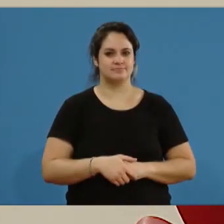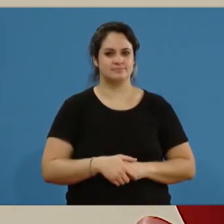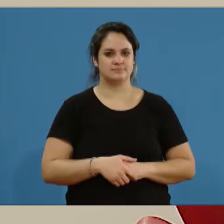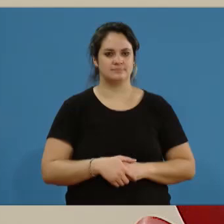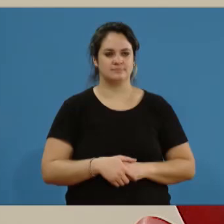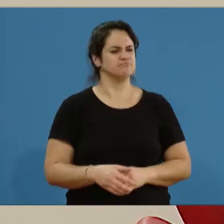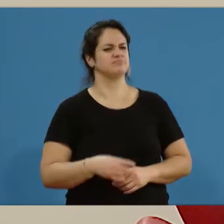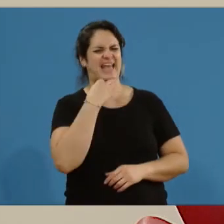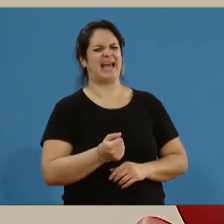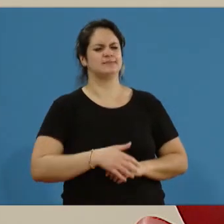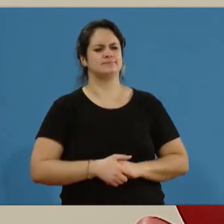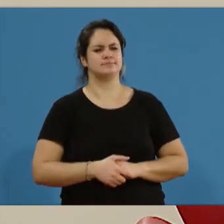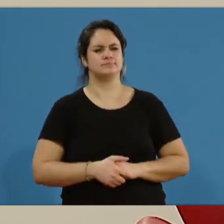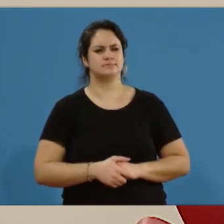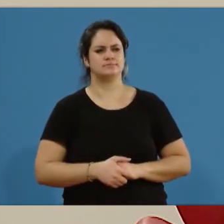¡Natacha!